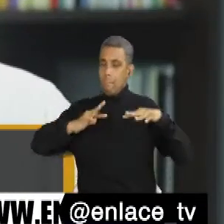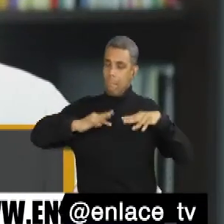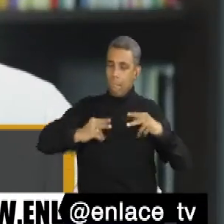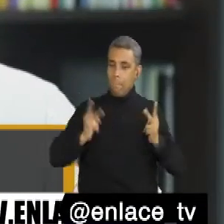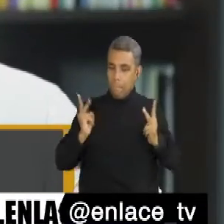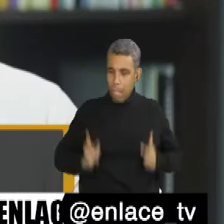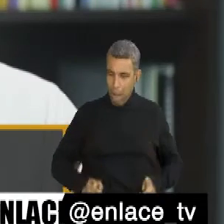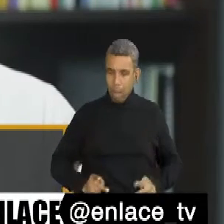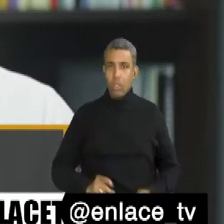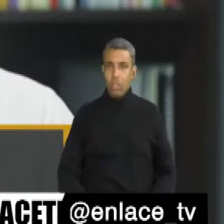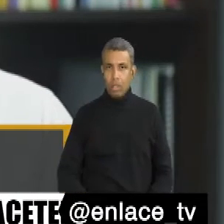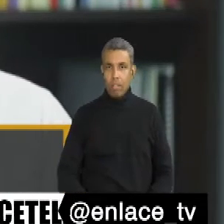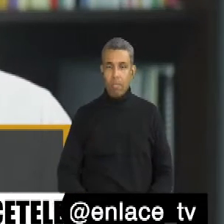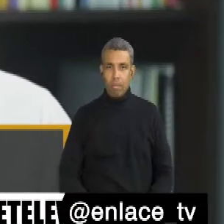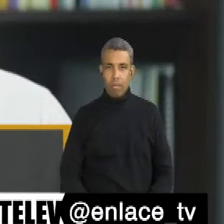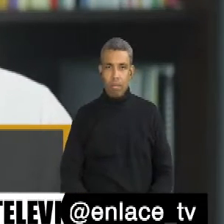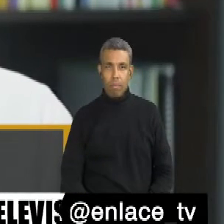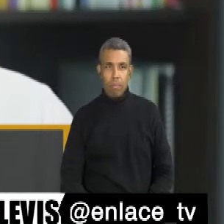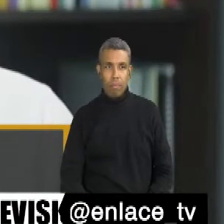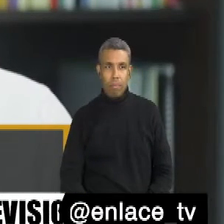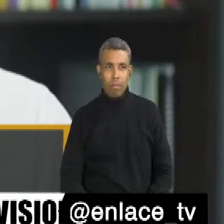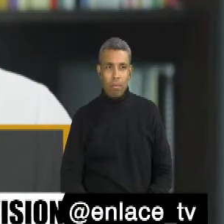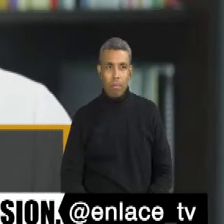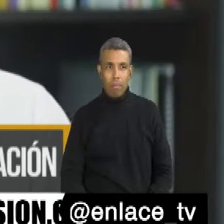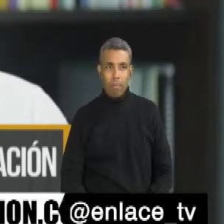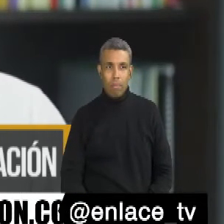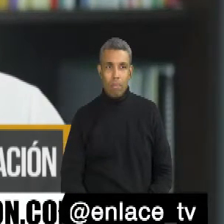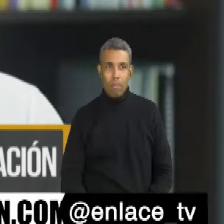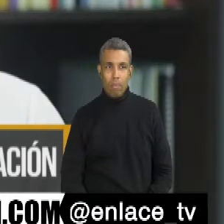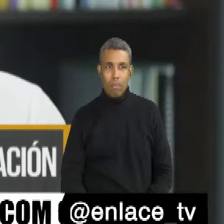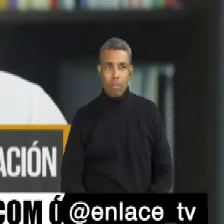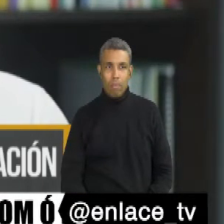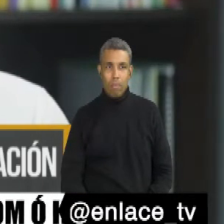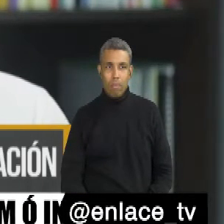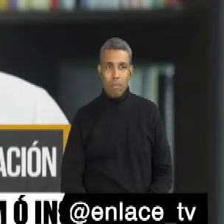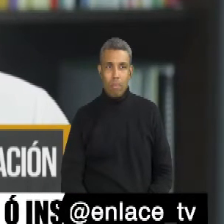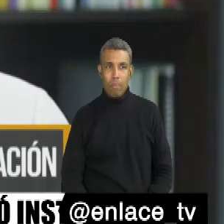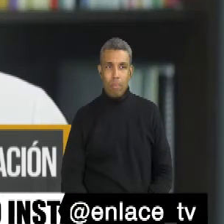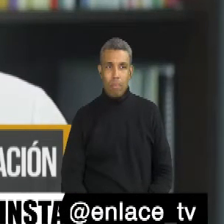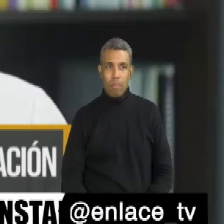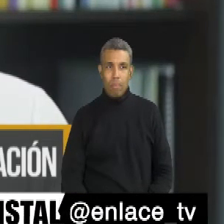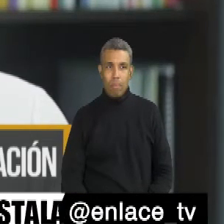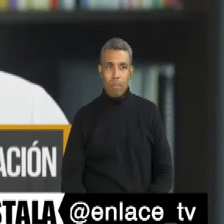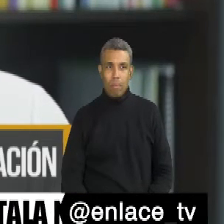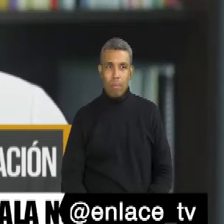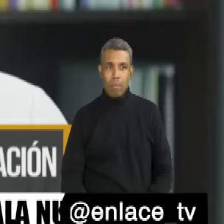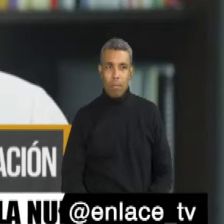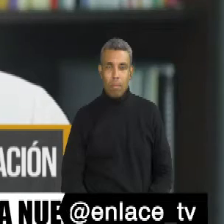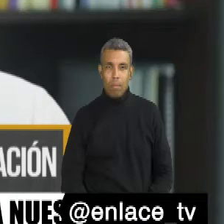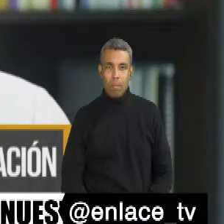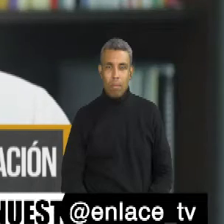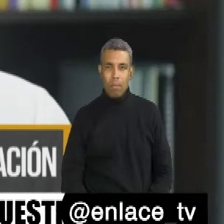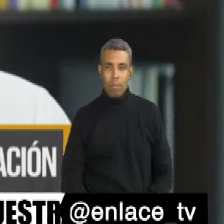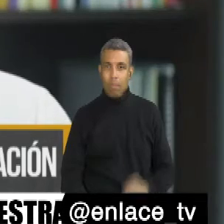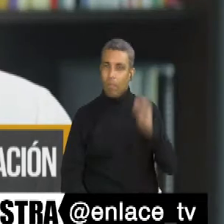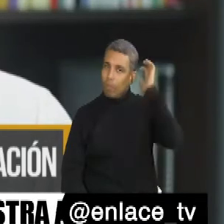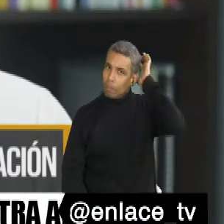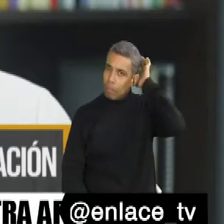ha sido bastante largo el periodo de tiempo que hemos tenido como receso escolar, pero que